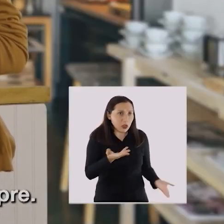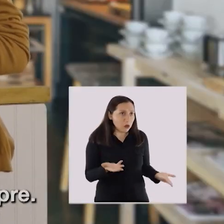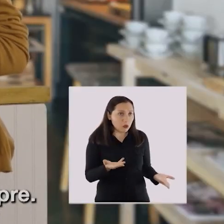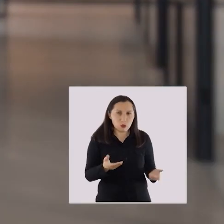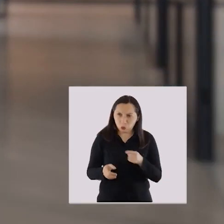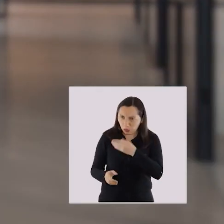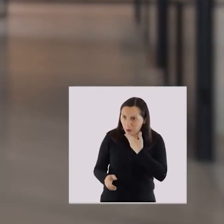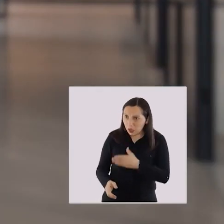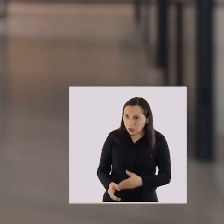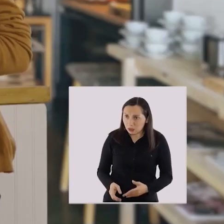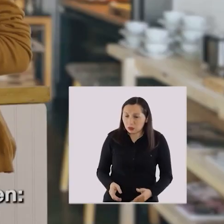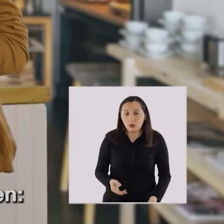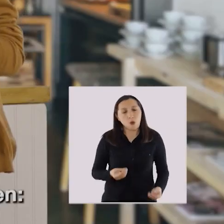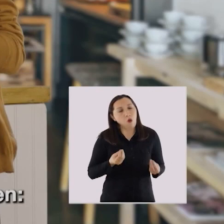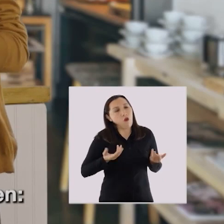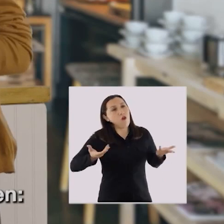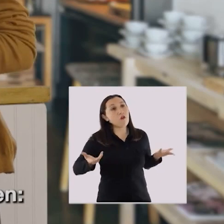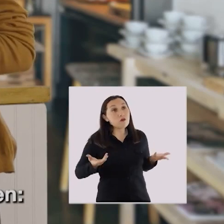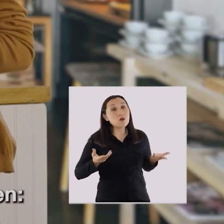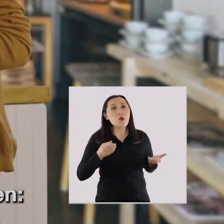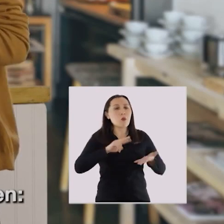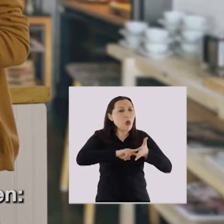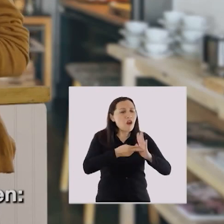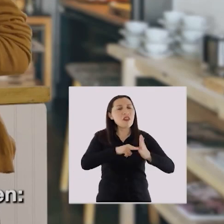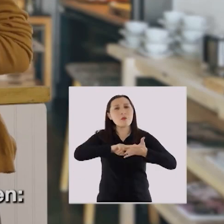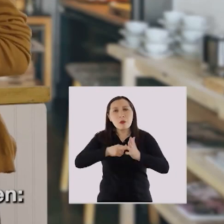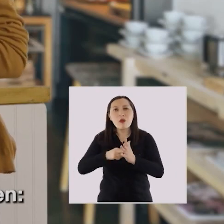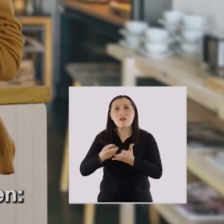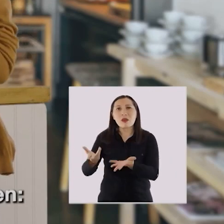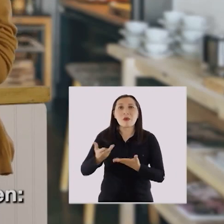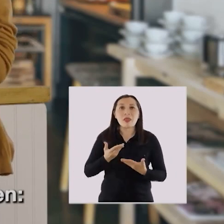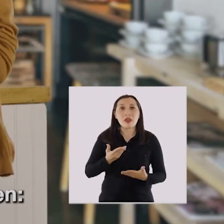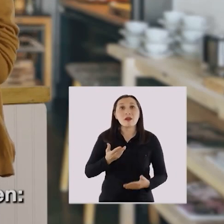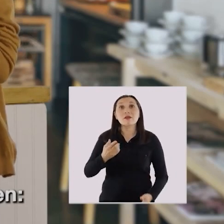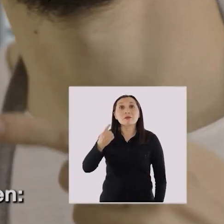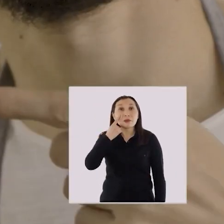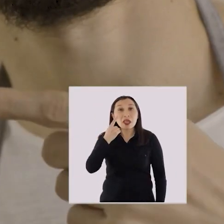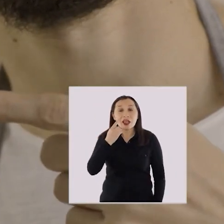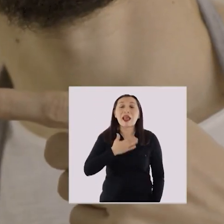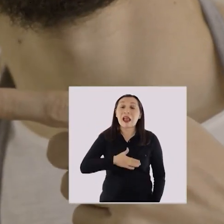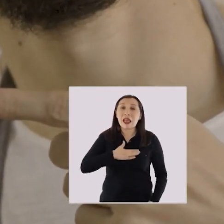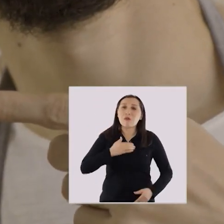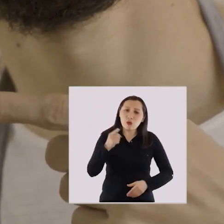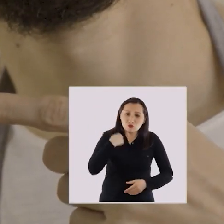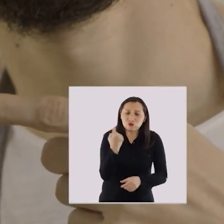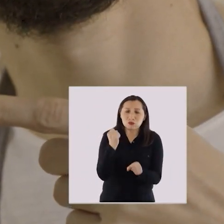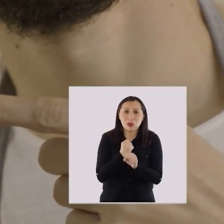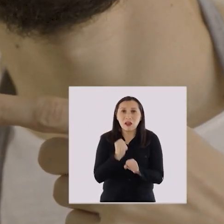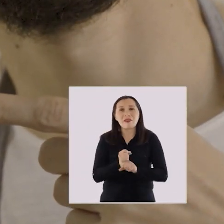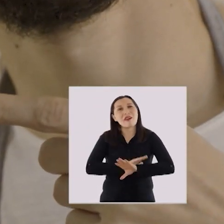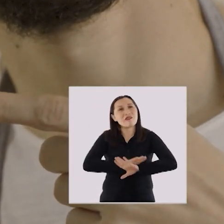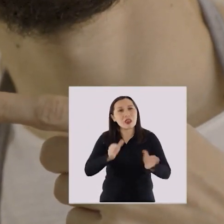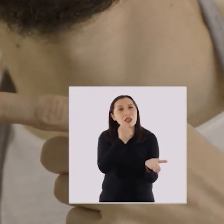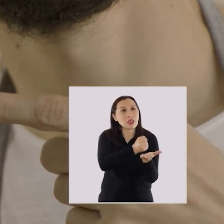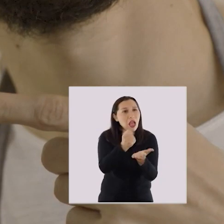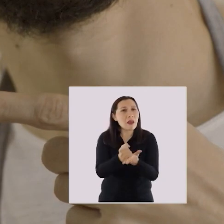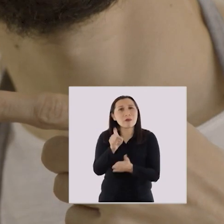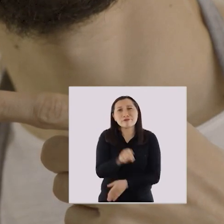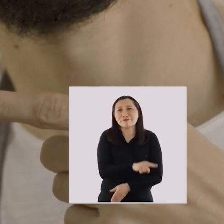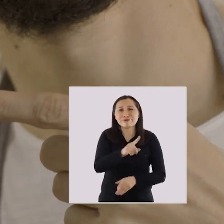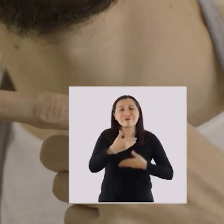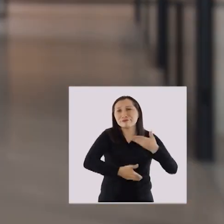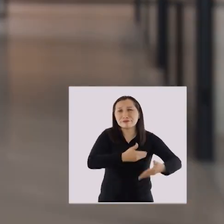siempre. ¿También? Obvio, si ponen puros problemas. Miren, queremos trabajar. Terminen con los